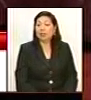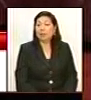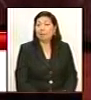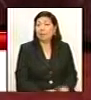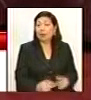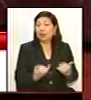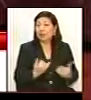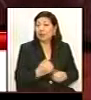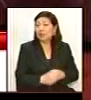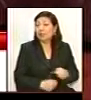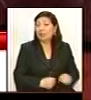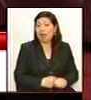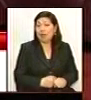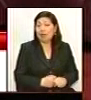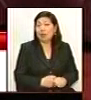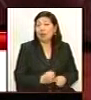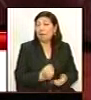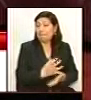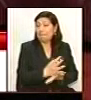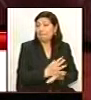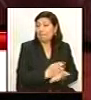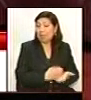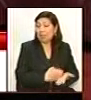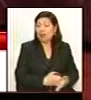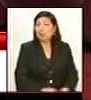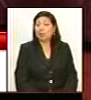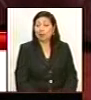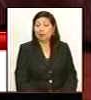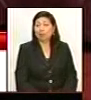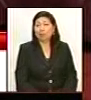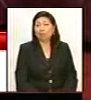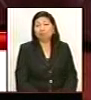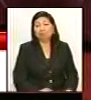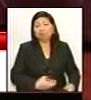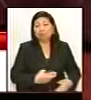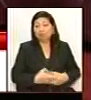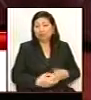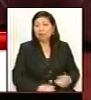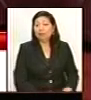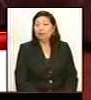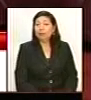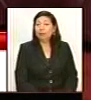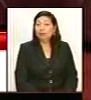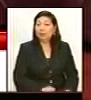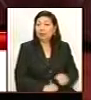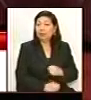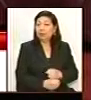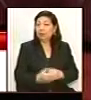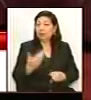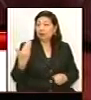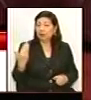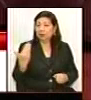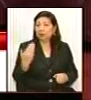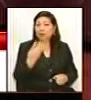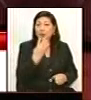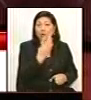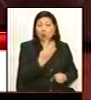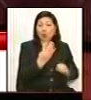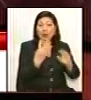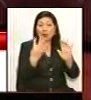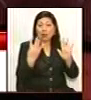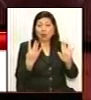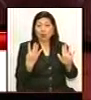Este año, que ha habido menos, es producto de que el año pasado solamente ha habido